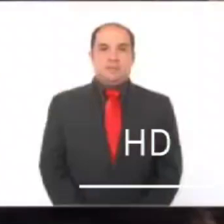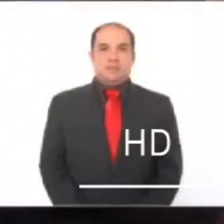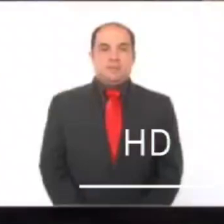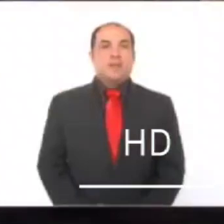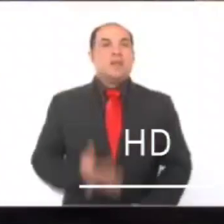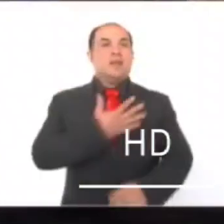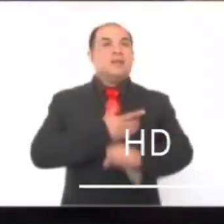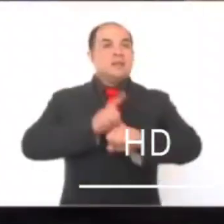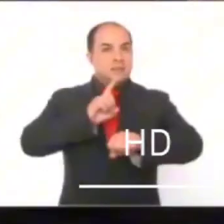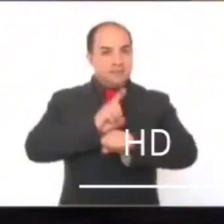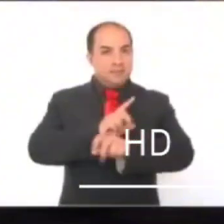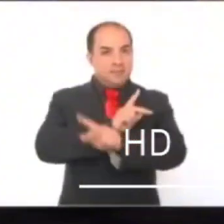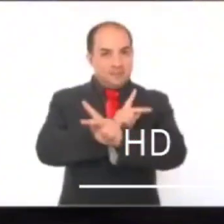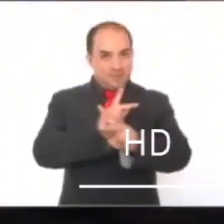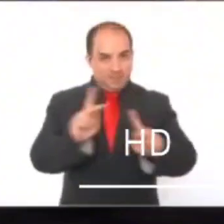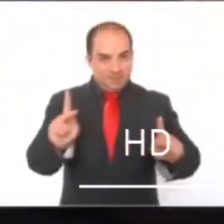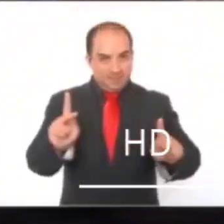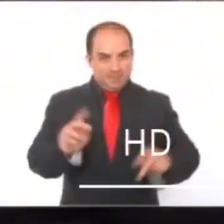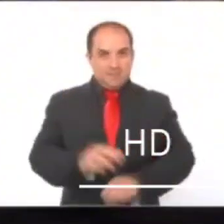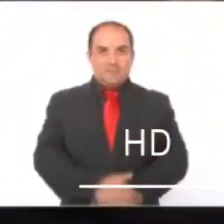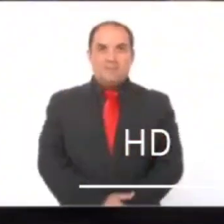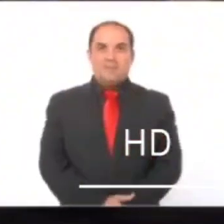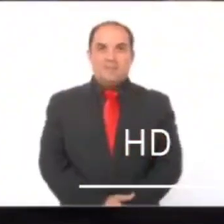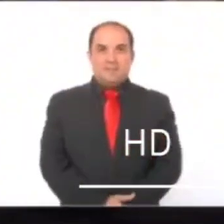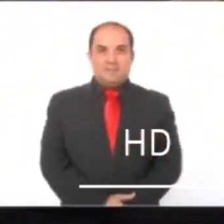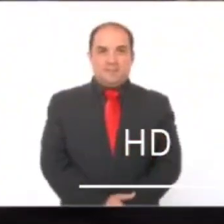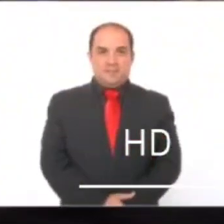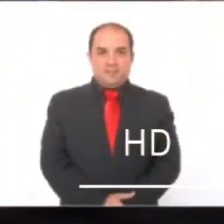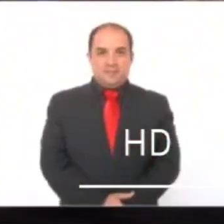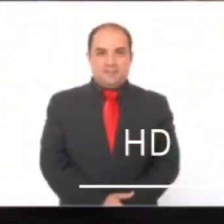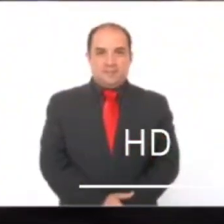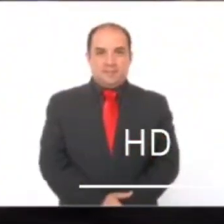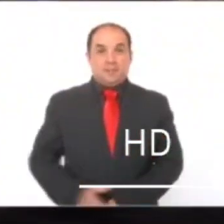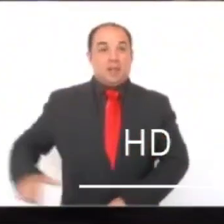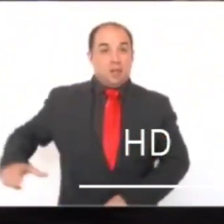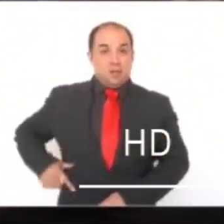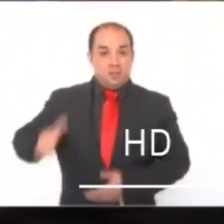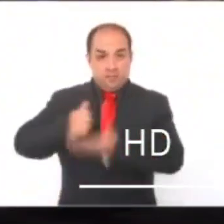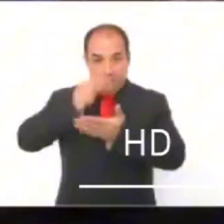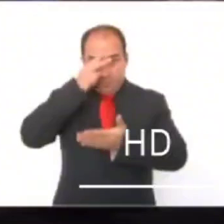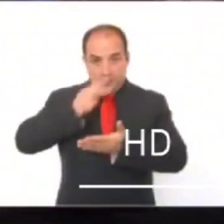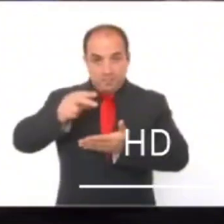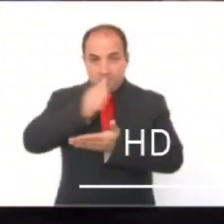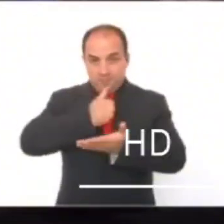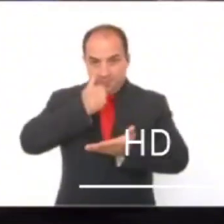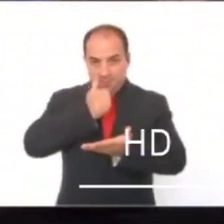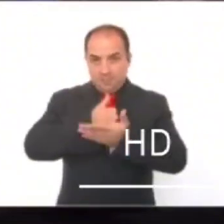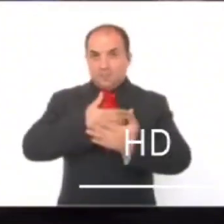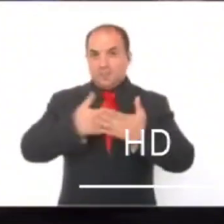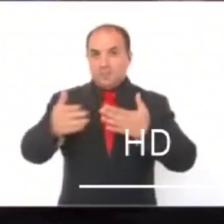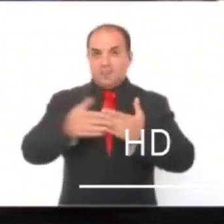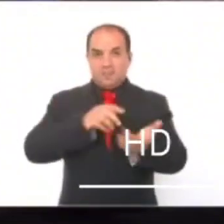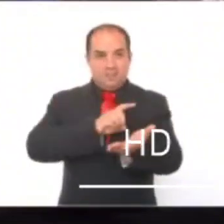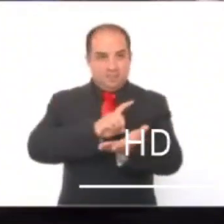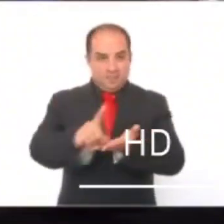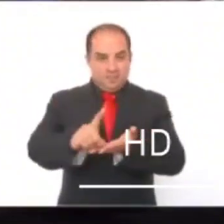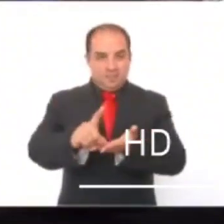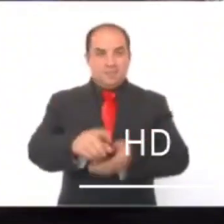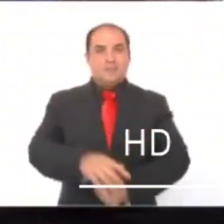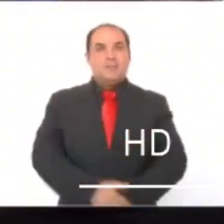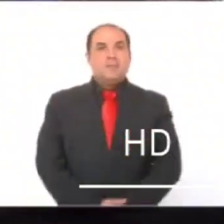días tengan todas y todos ustedes. El Gobierno de la Ciudad de México, ciudad innovadora